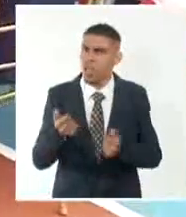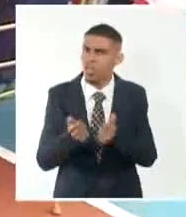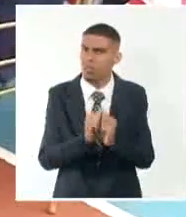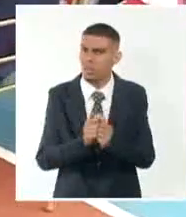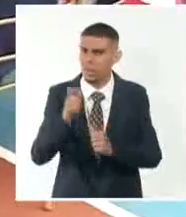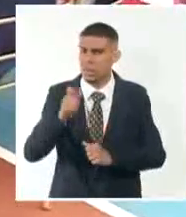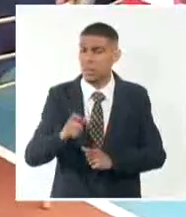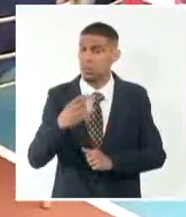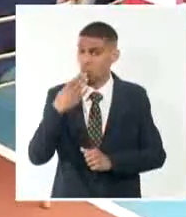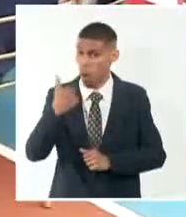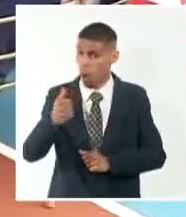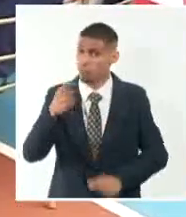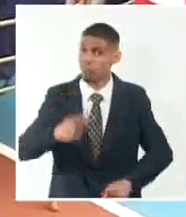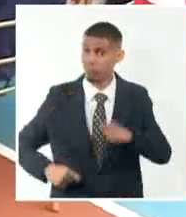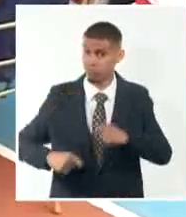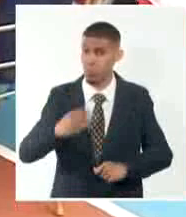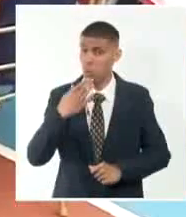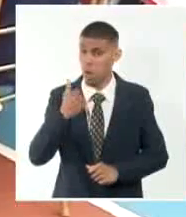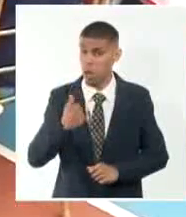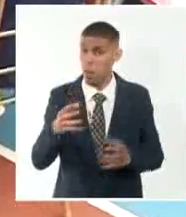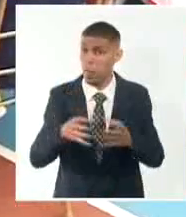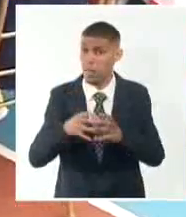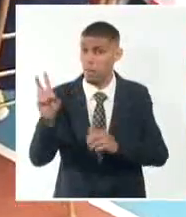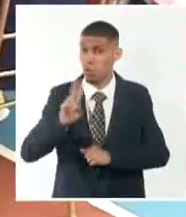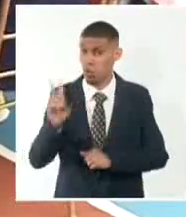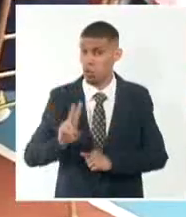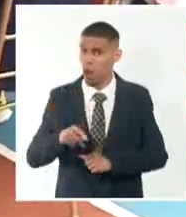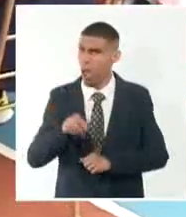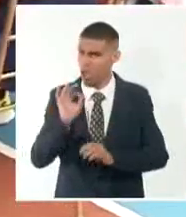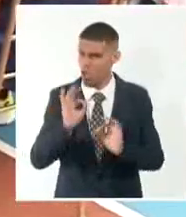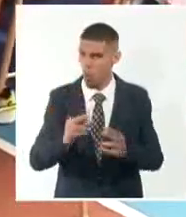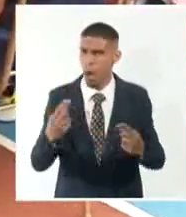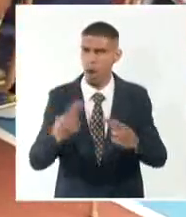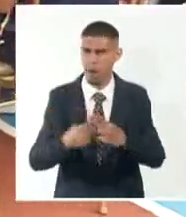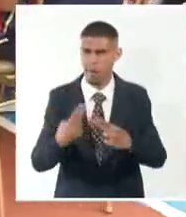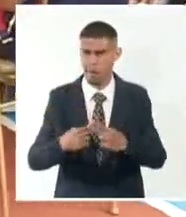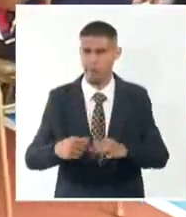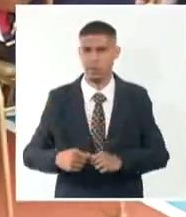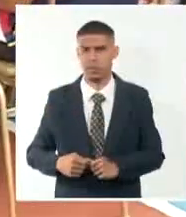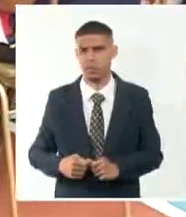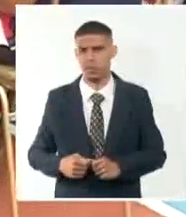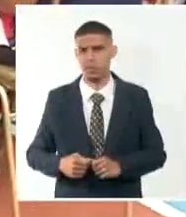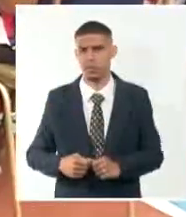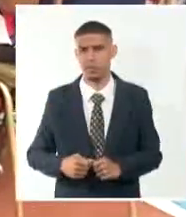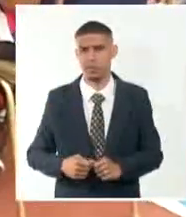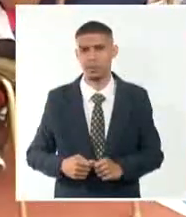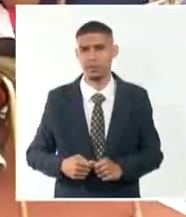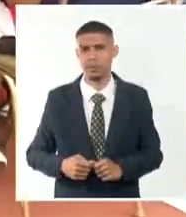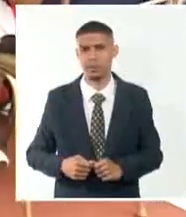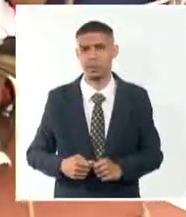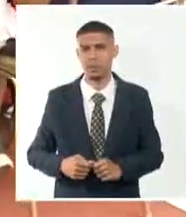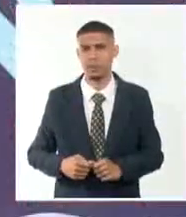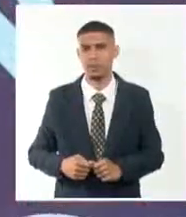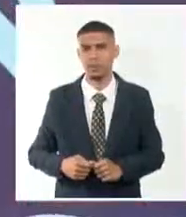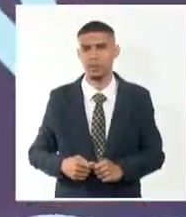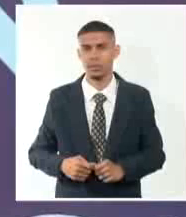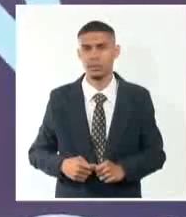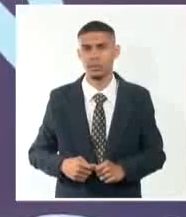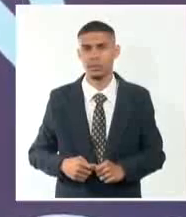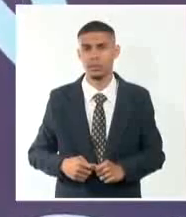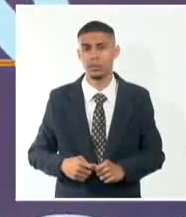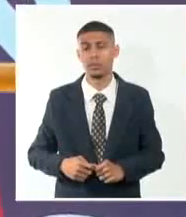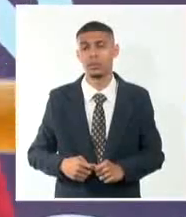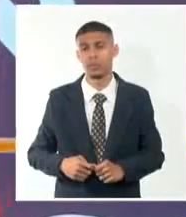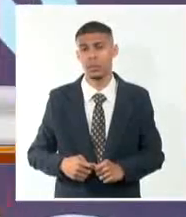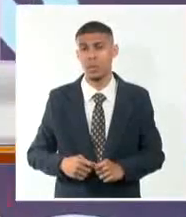buena del equipo de Venezuela que van a estar presentes también en los Juegos Centroamericanos y nos van a servir de, como para medir a qué nivel estamos. Principalmente